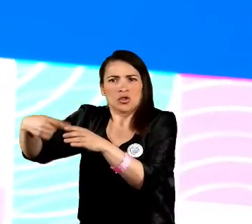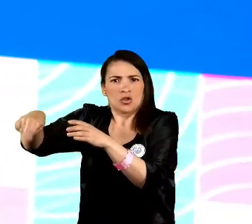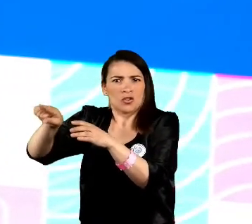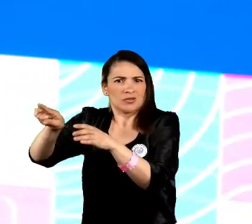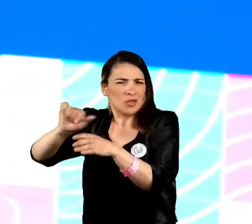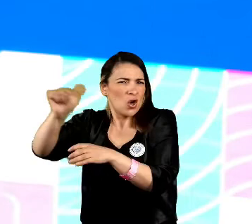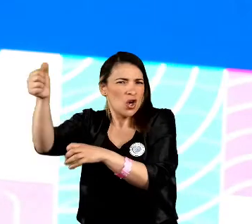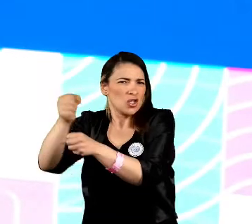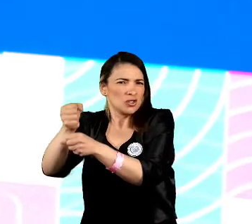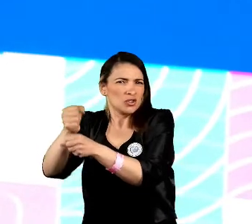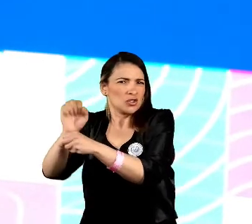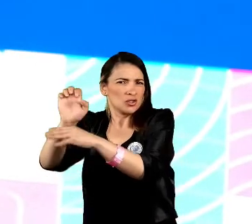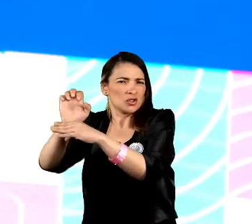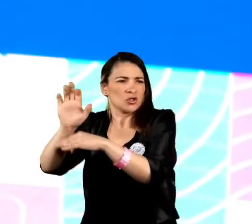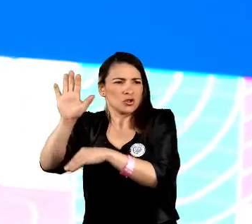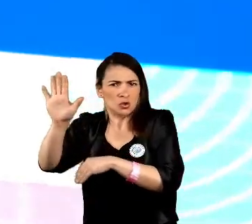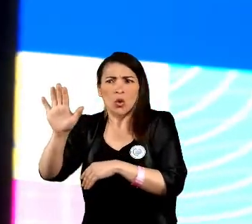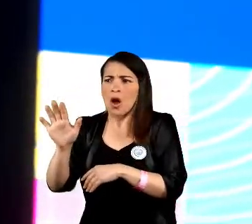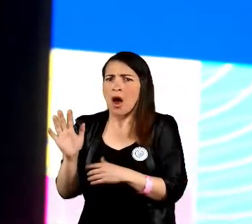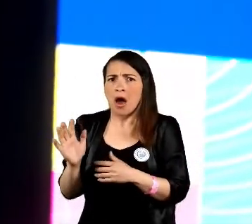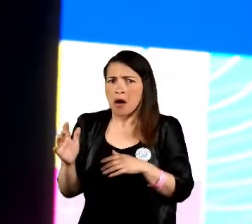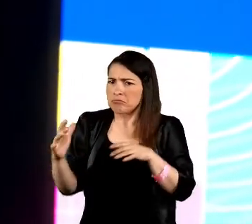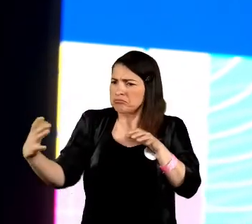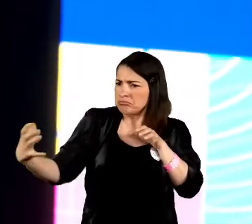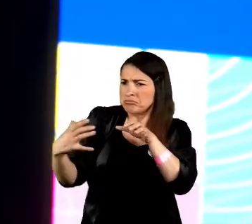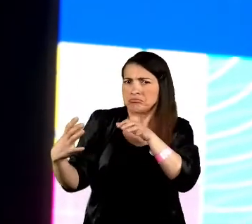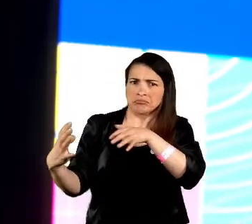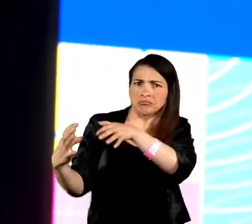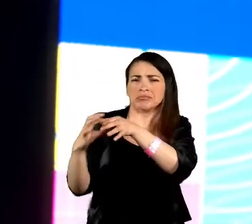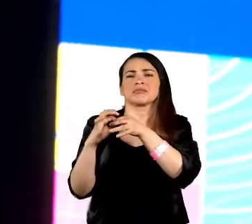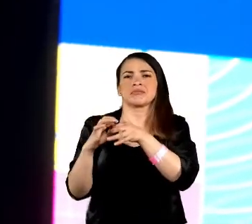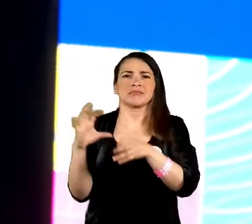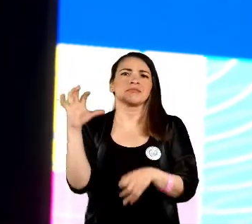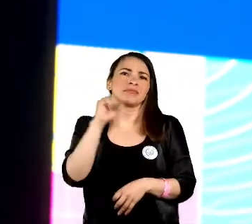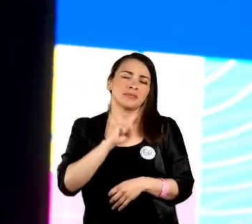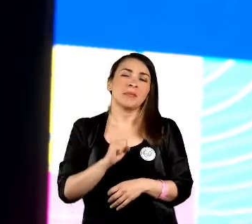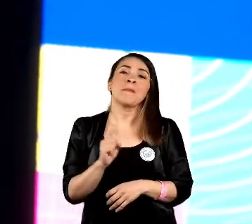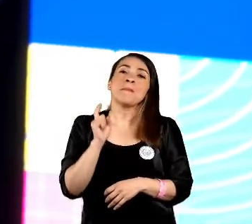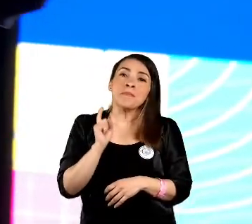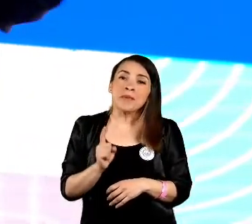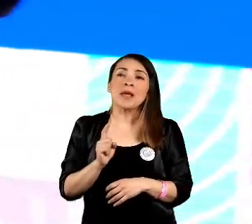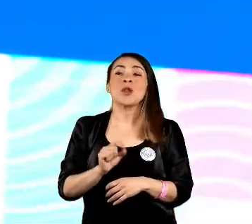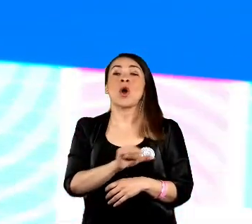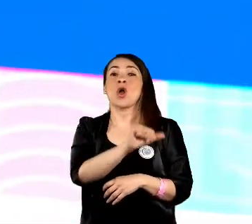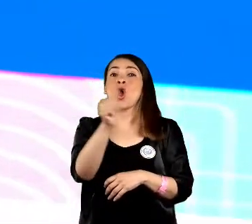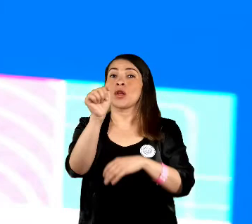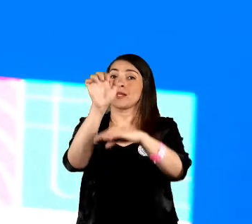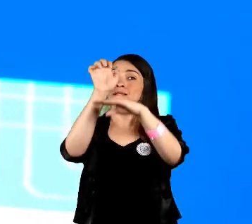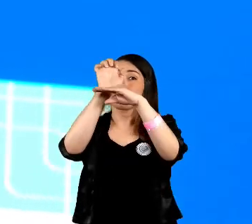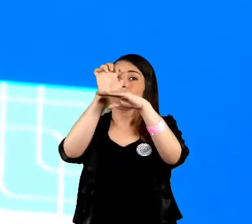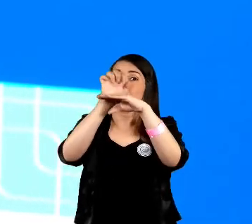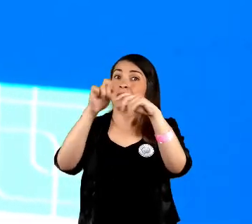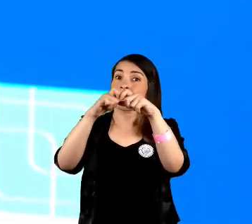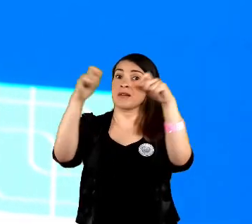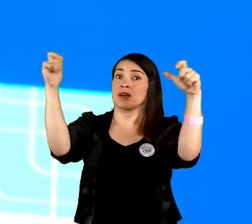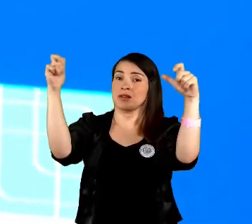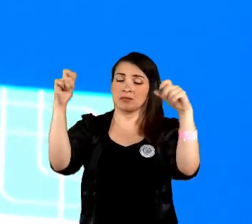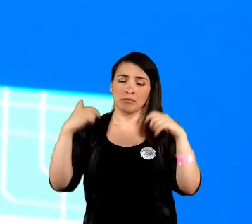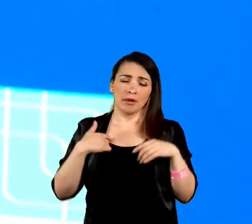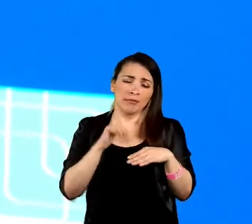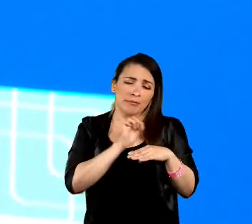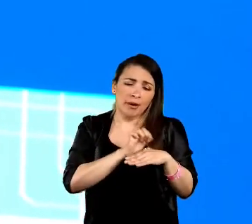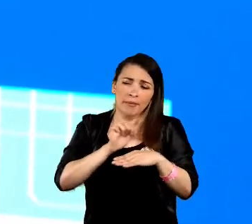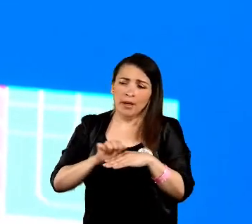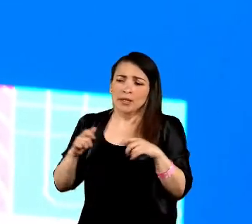contra grandes empresas que vienen a absorber a pequeñas empresas y que de un día para el otro como hay hay